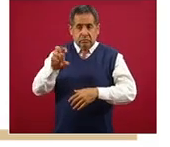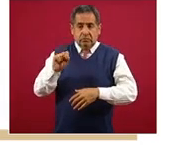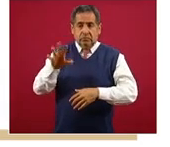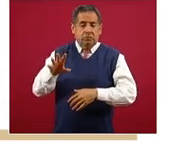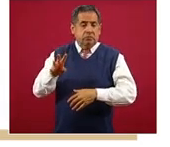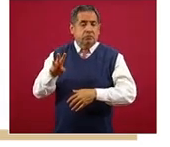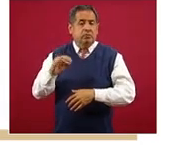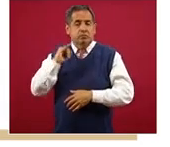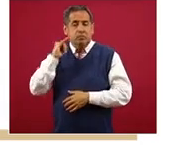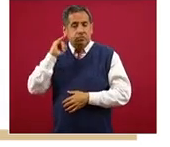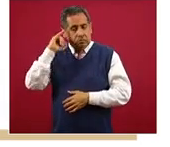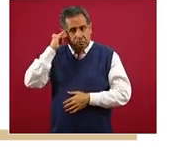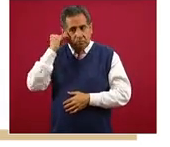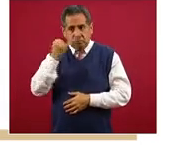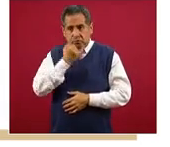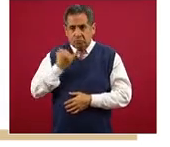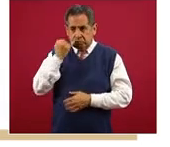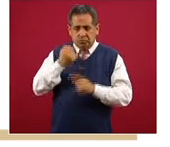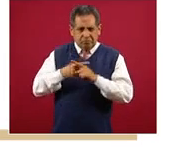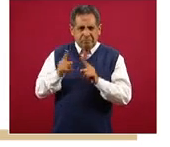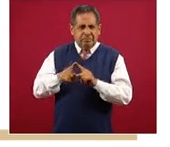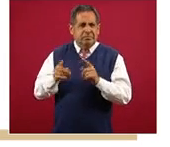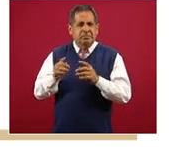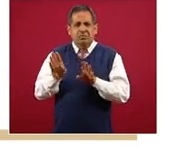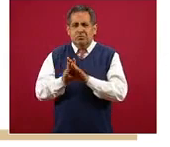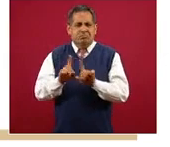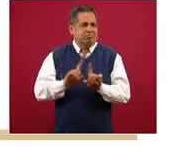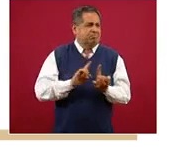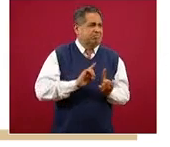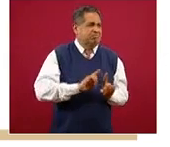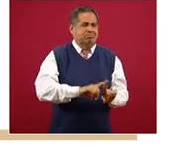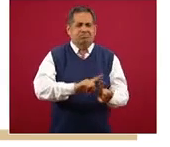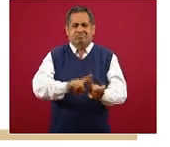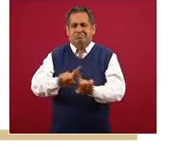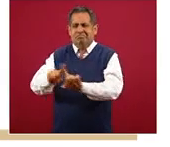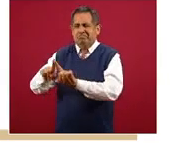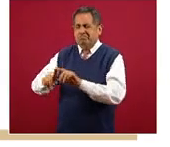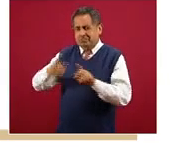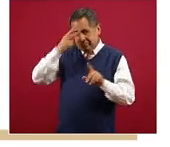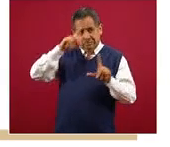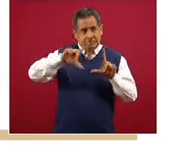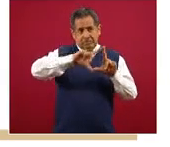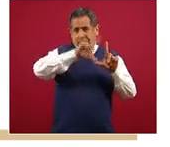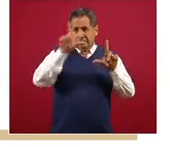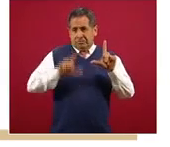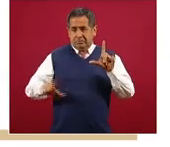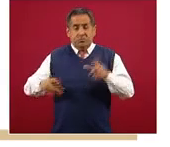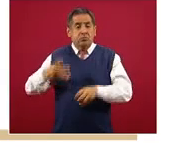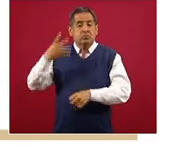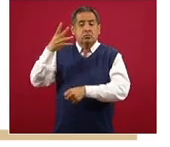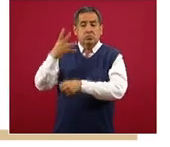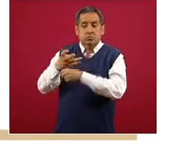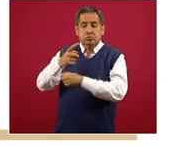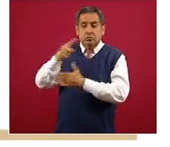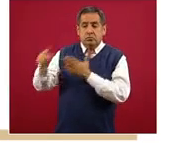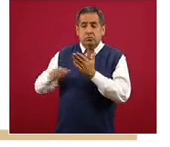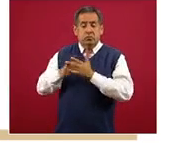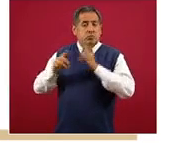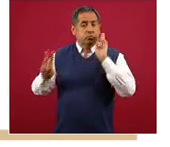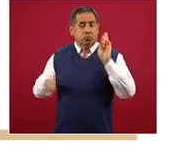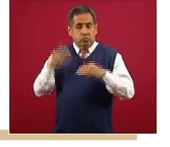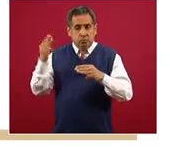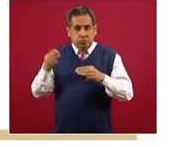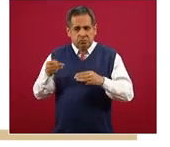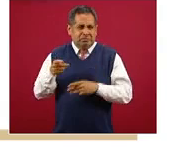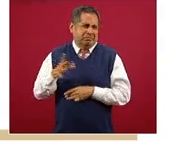variantes lingüísticas y con una biodiversidad que ocupa México el 4º lugar a nivel mundial, pues se